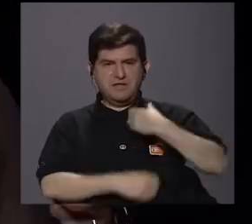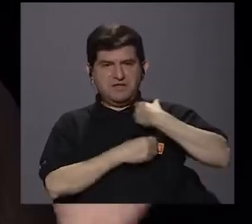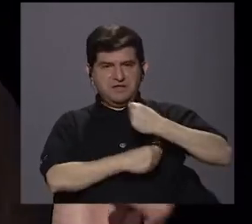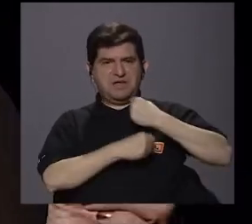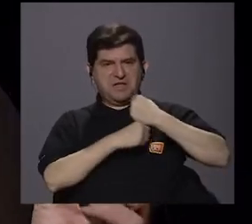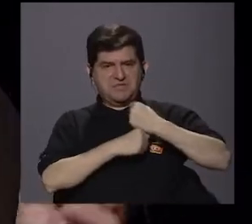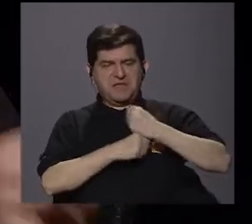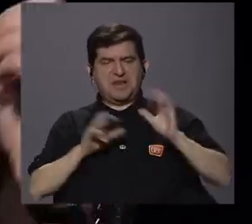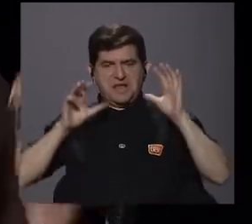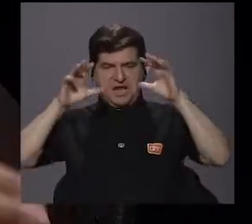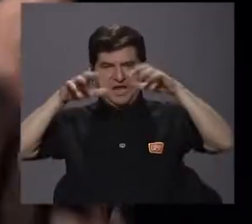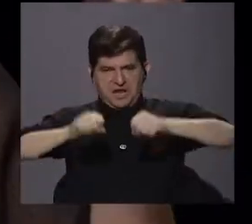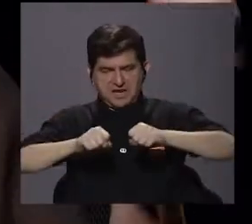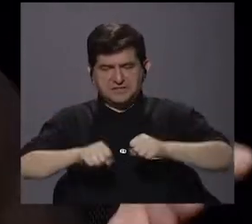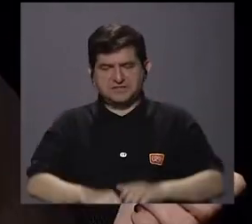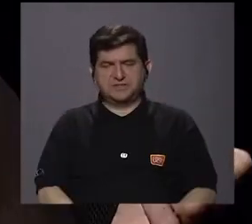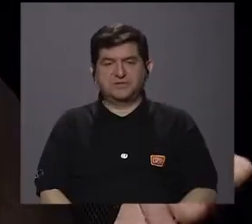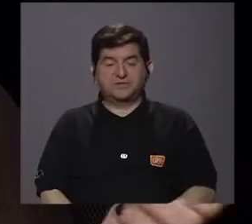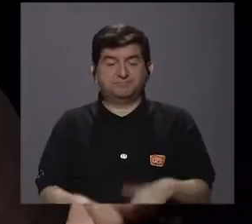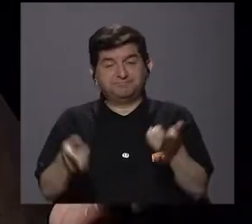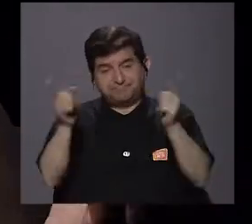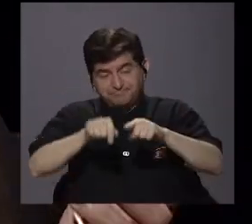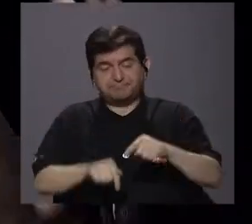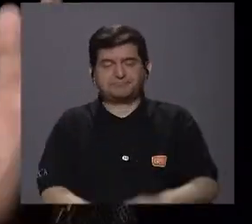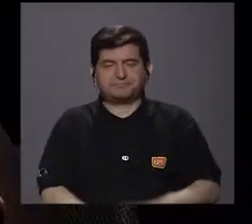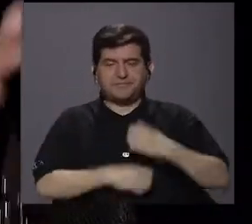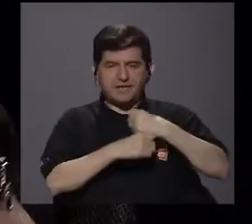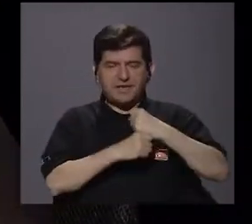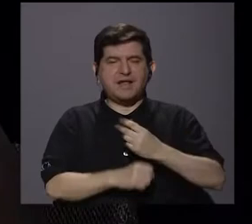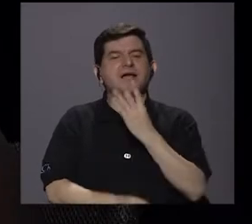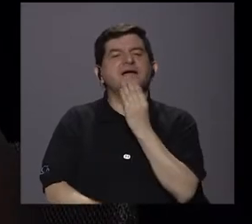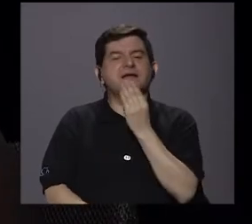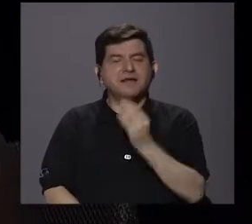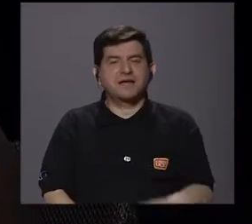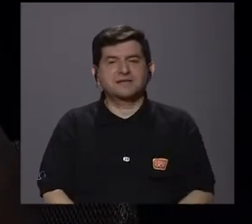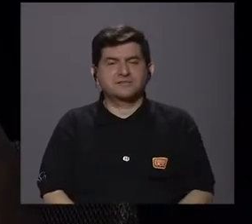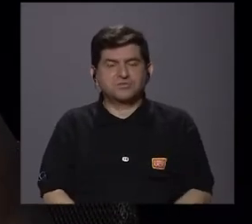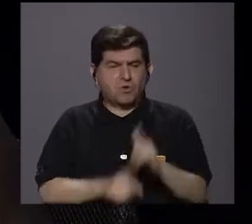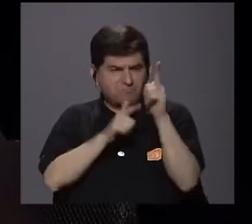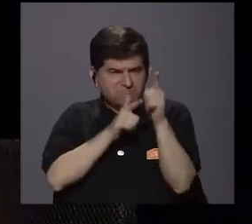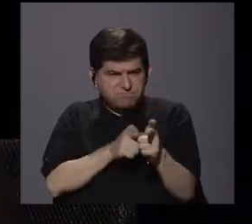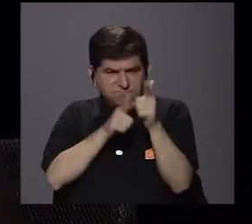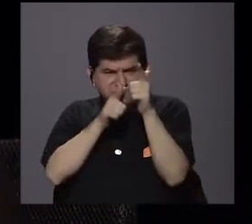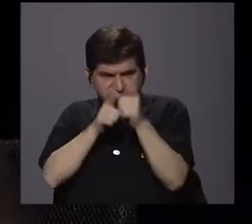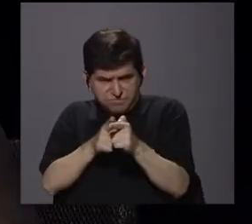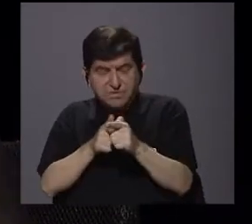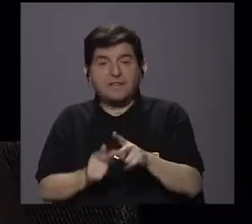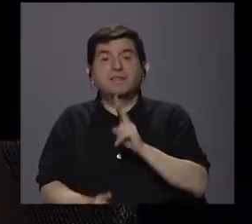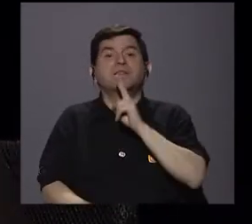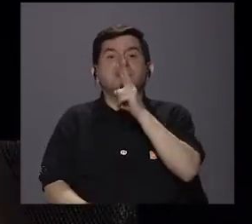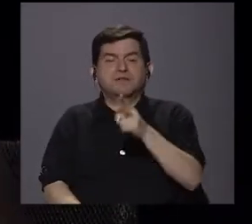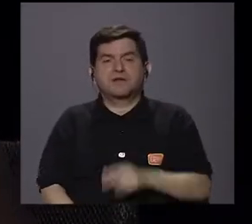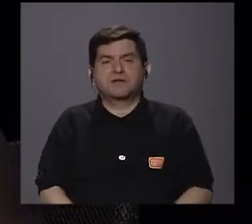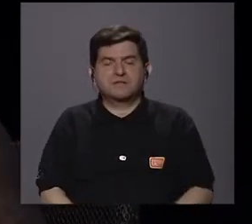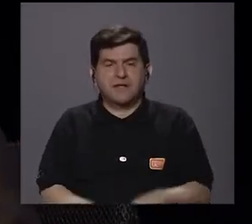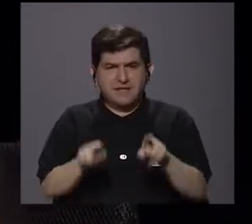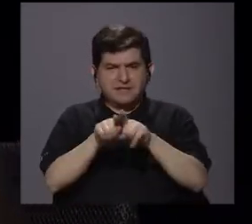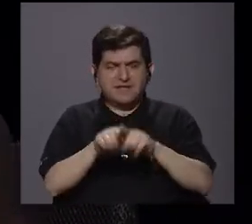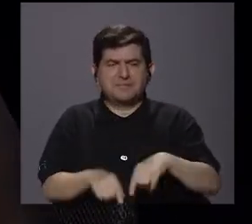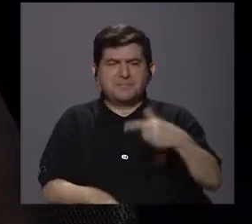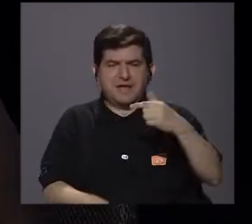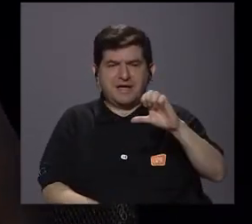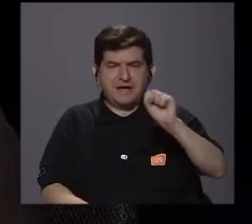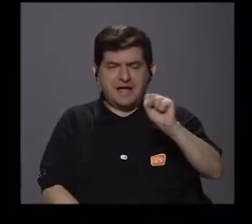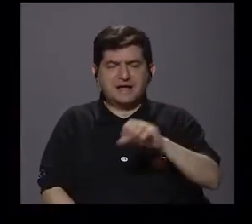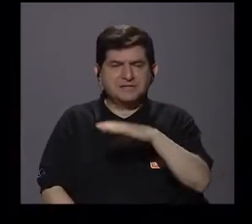de ocupación, repito, del ejército de Israel, son balas, munición real, bombas de gas,